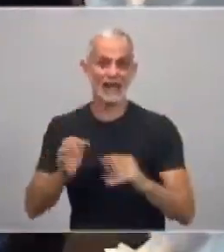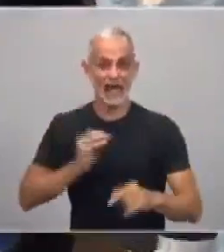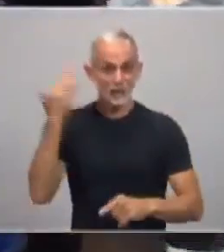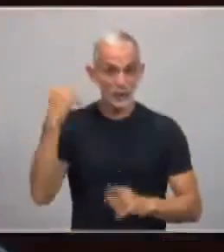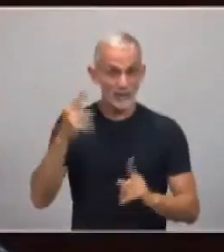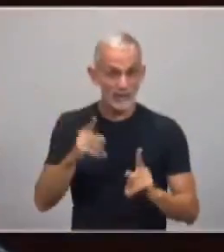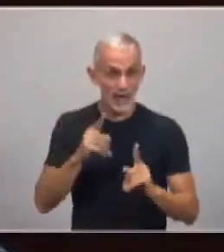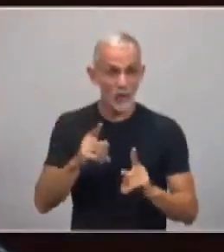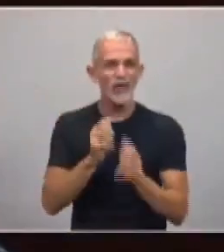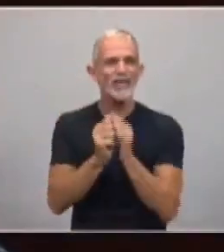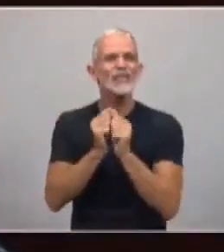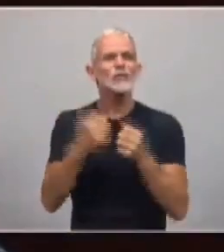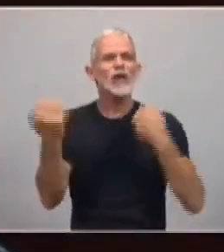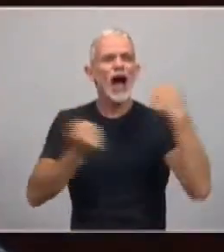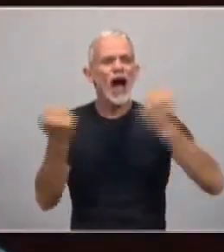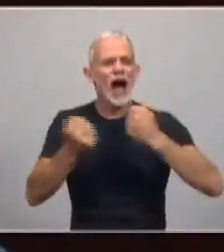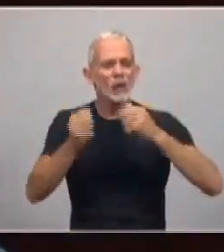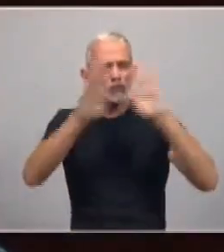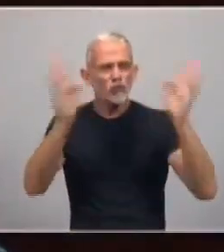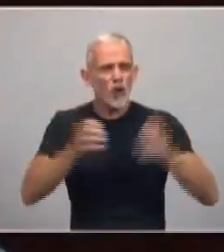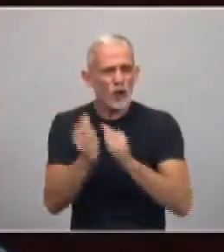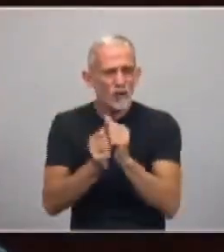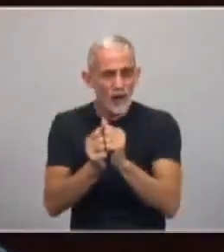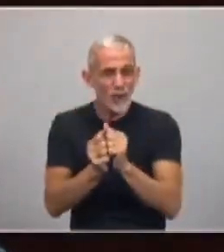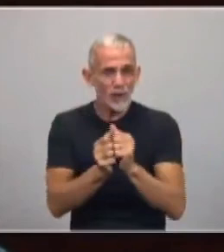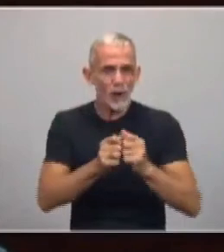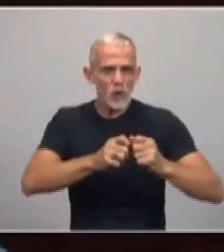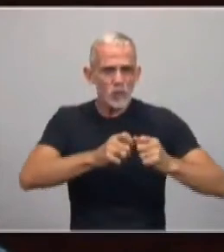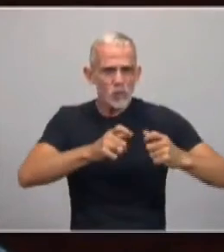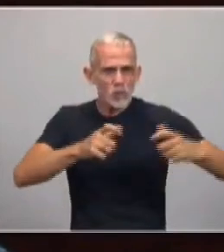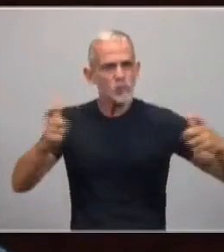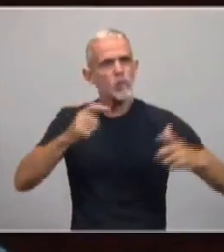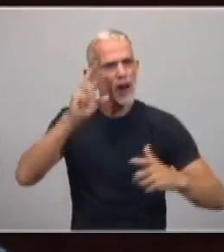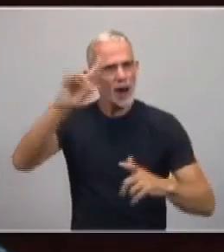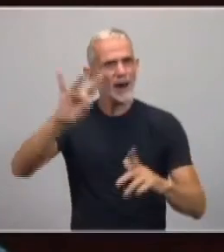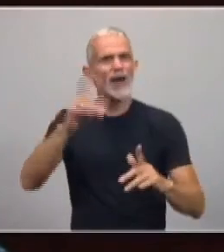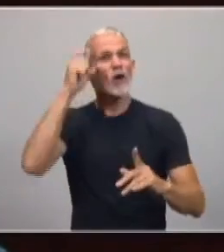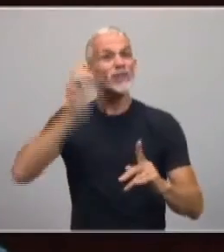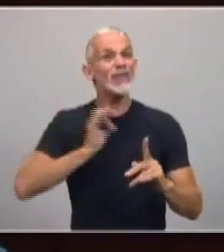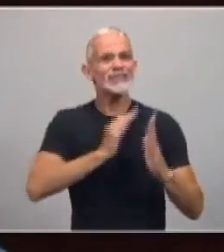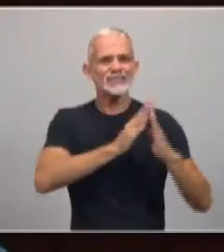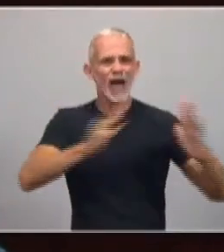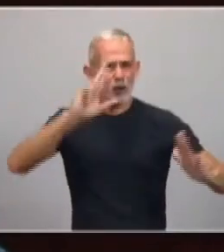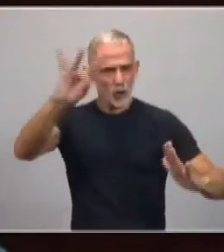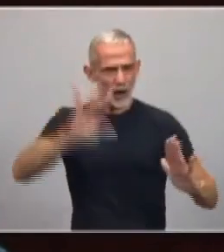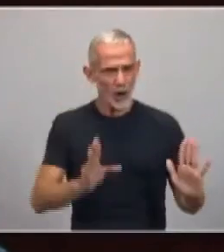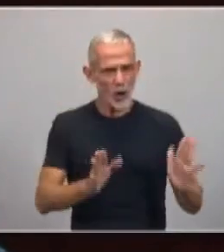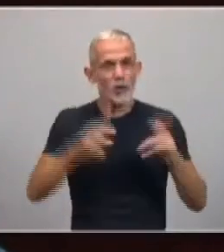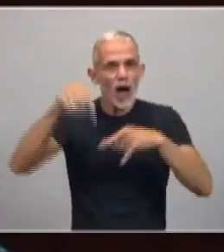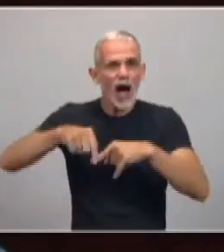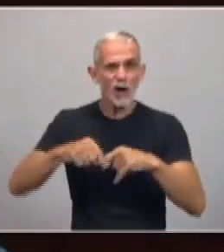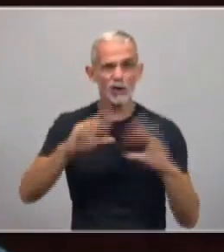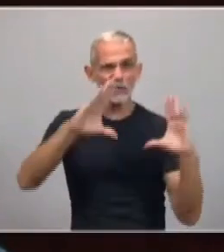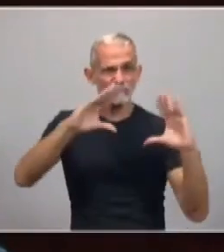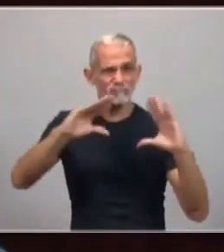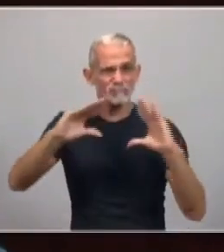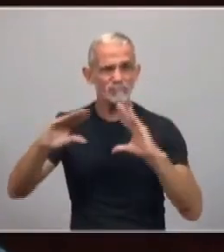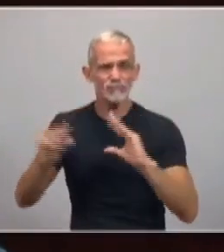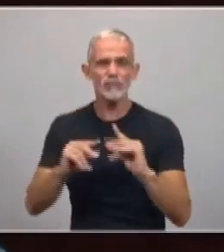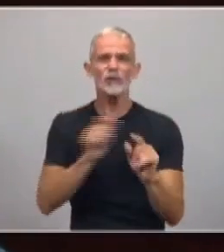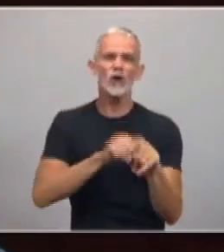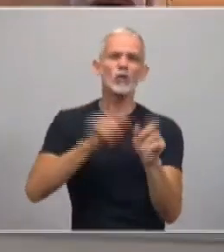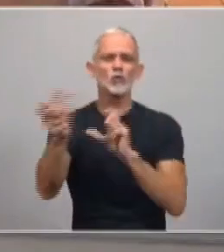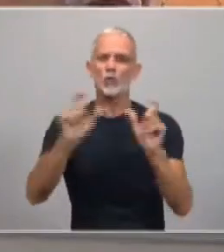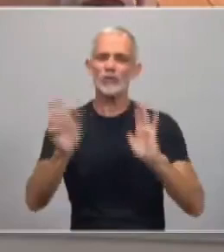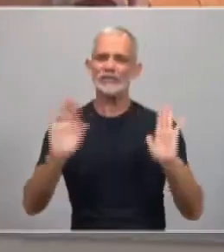pasado, la industria automotriz había alcanzado su máxima producción en 10 años. Hoy empieza a achicar turnos y